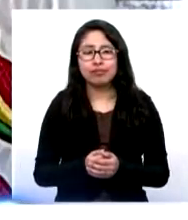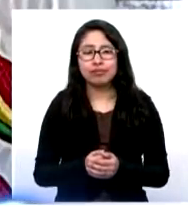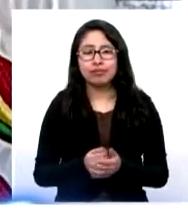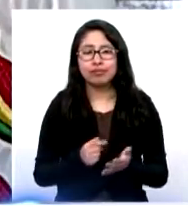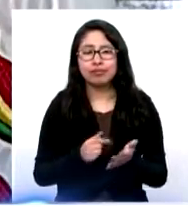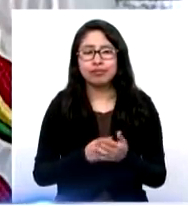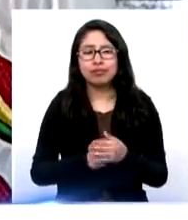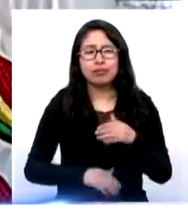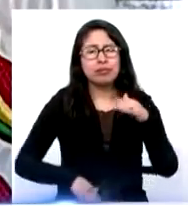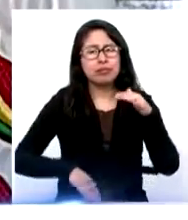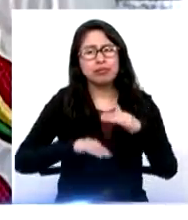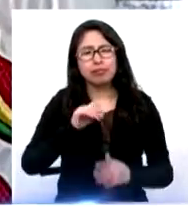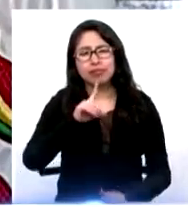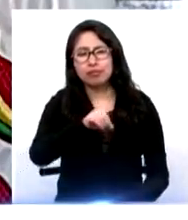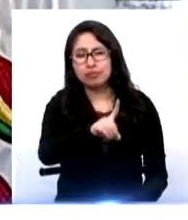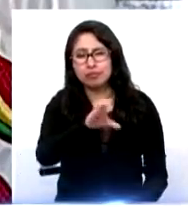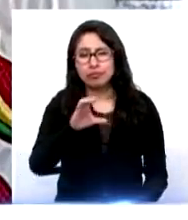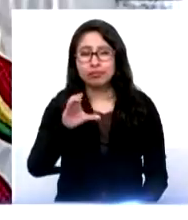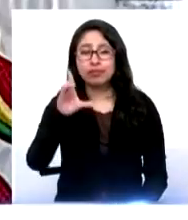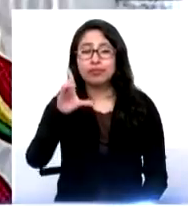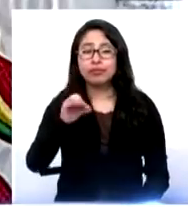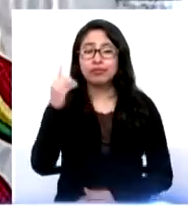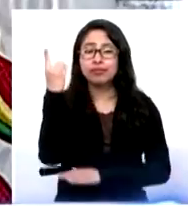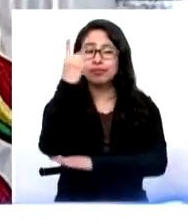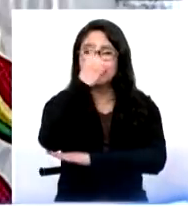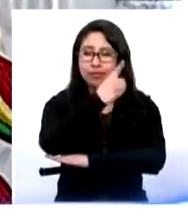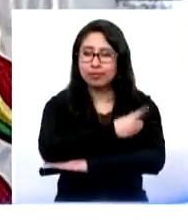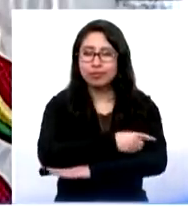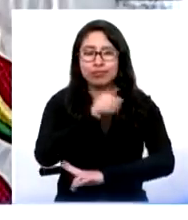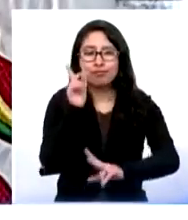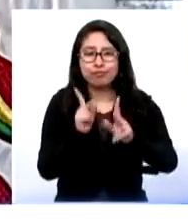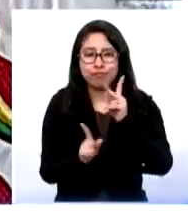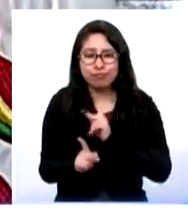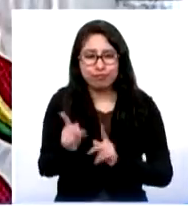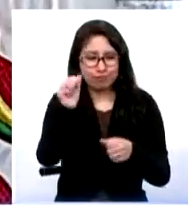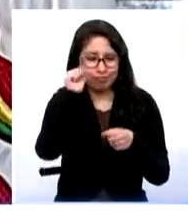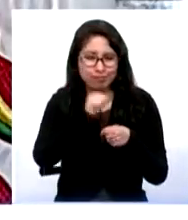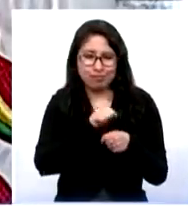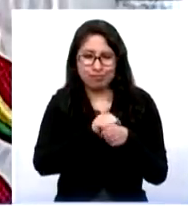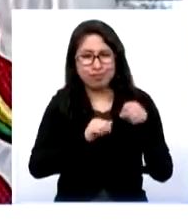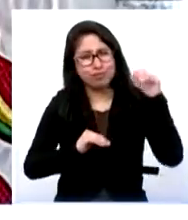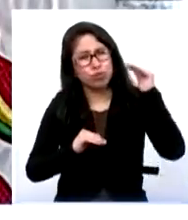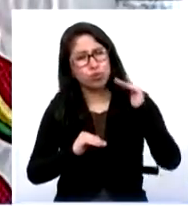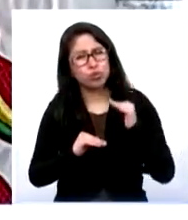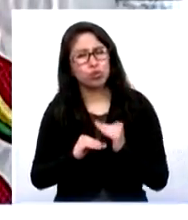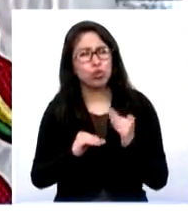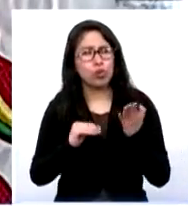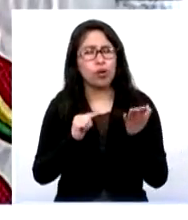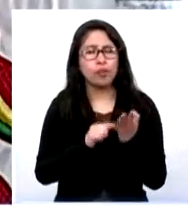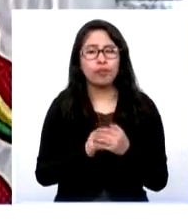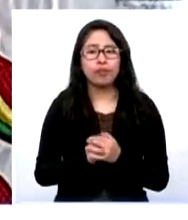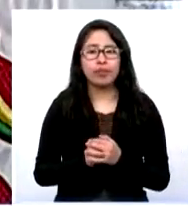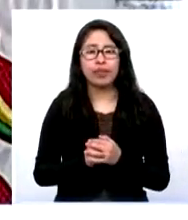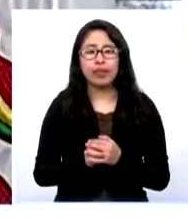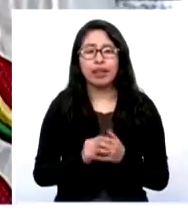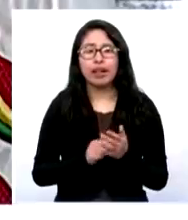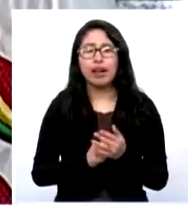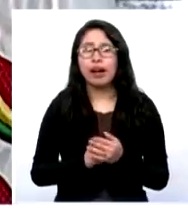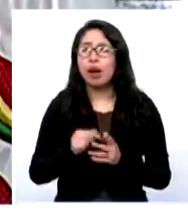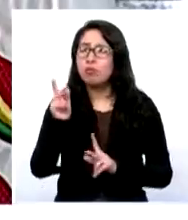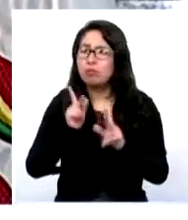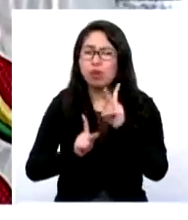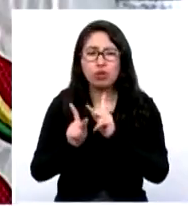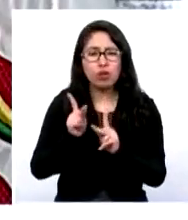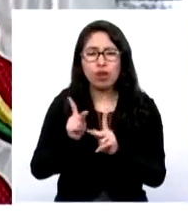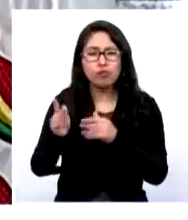con más de 120 días donde la gente está encerrada. Lo que menos le importa al pueblo boliviano en este momento es la fecha de elecciones. Lo que